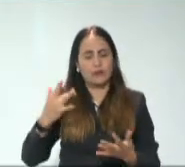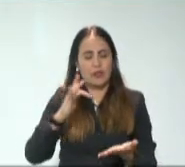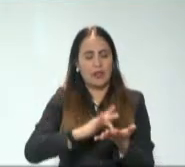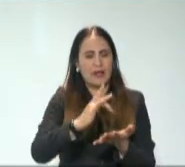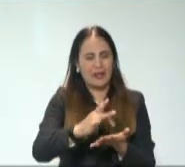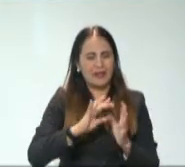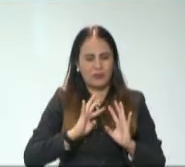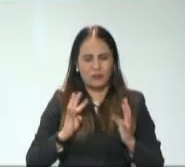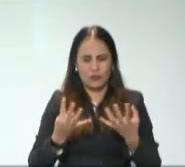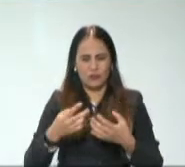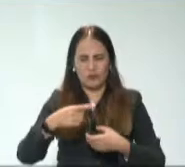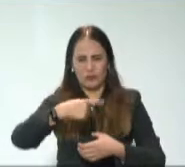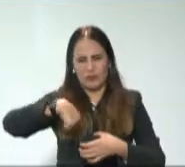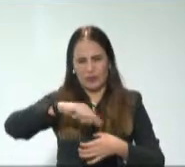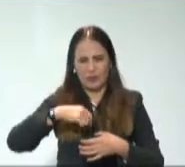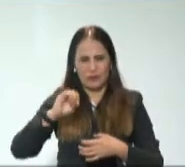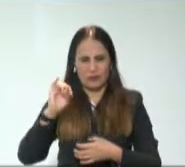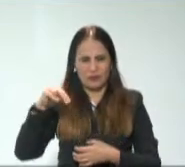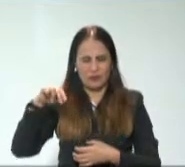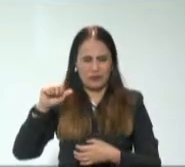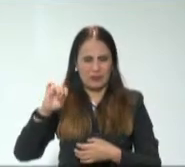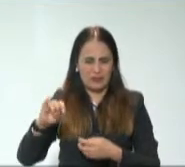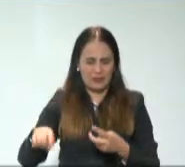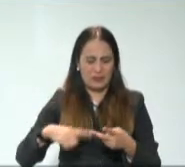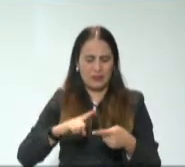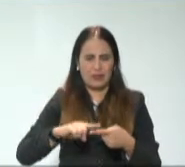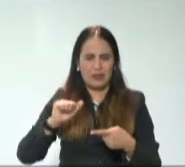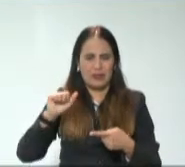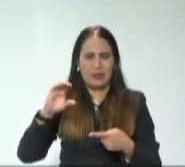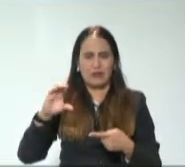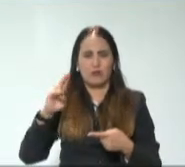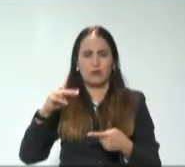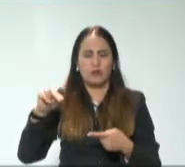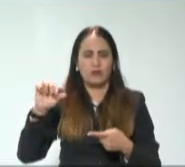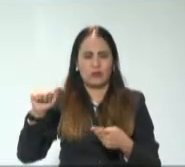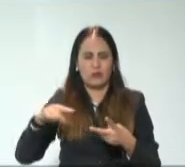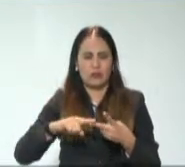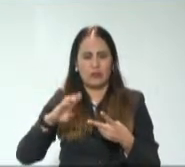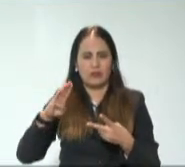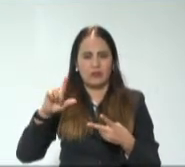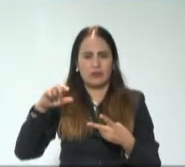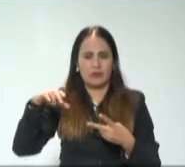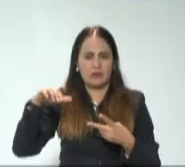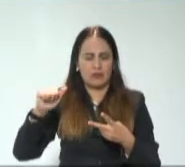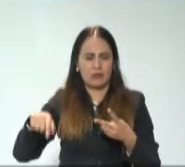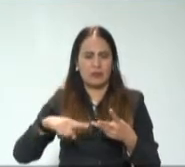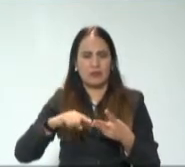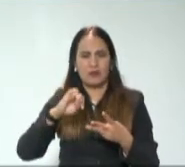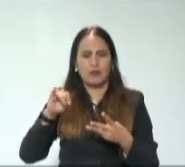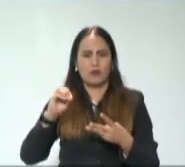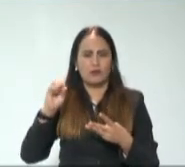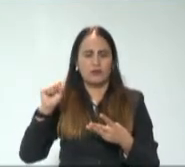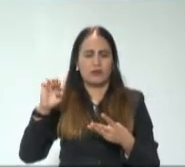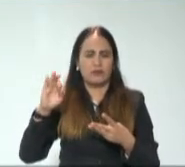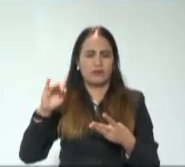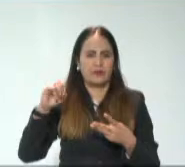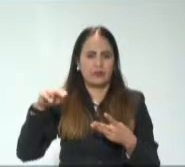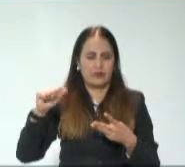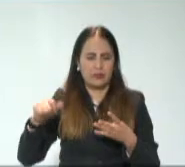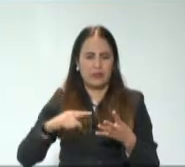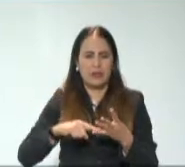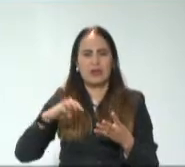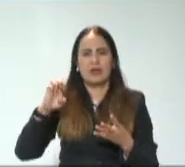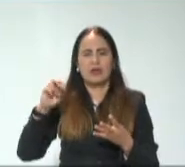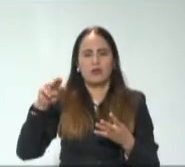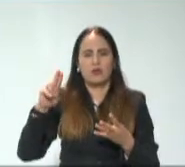comisionados la invitación a Francisco Acuña a Blanca Lilia Ibarra Josefina Román Eugenio Monterrey y desde luego